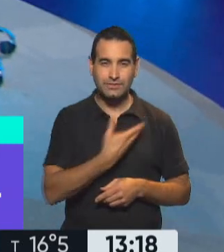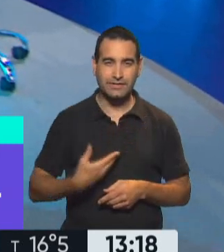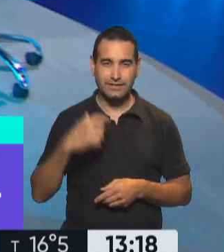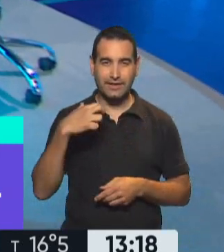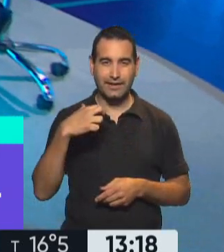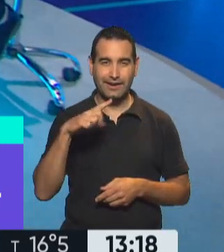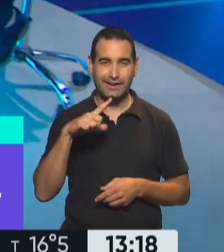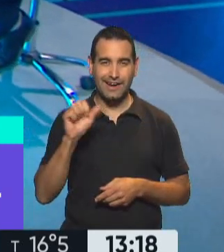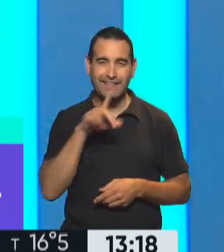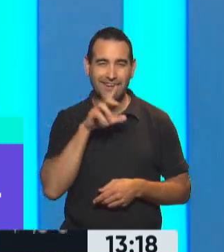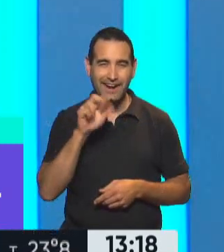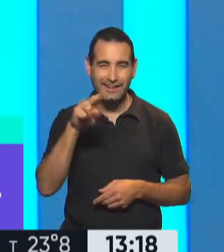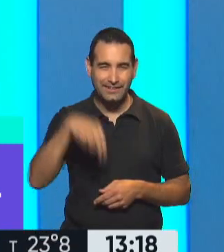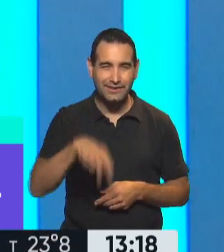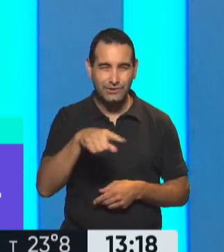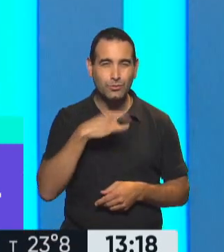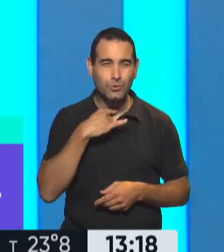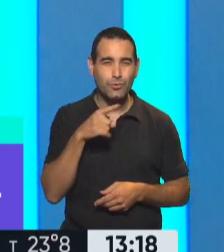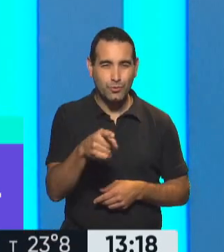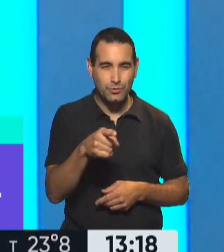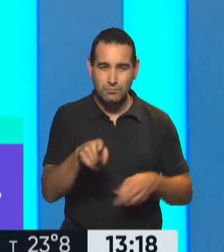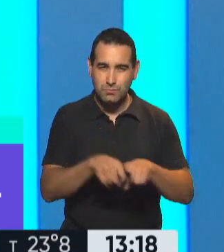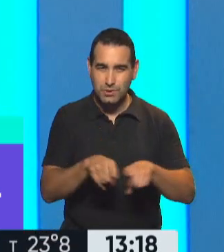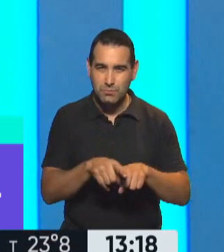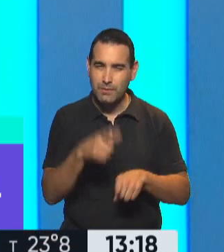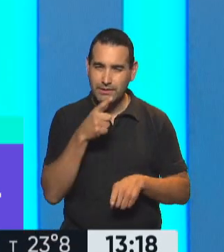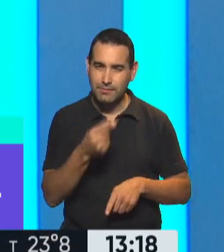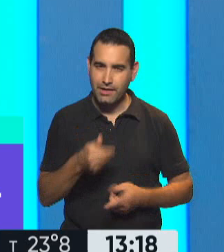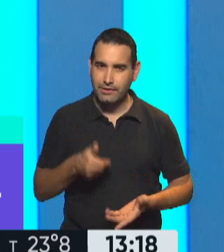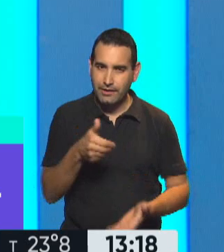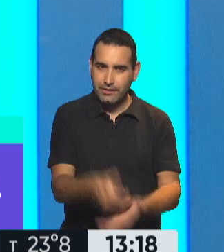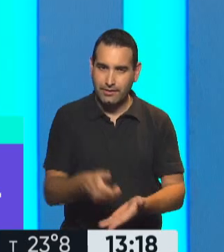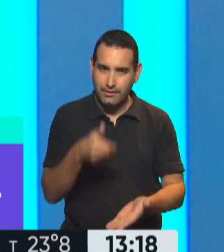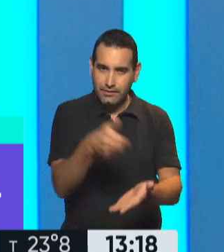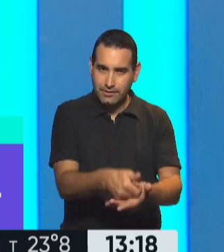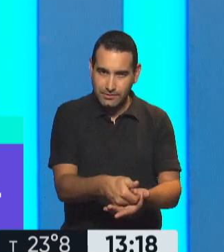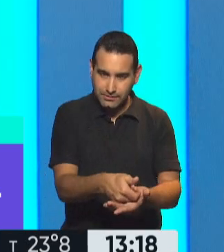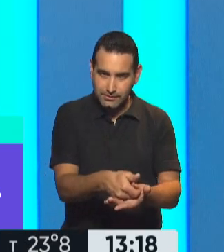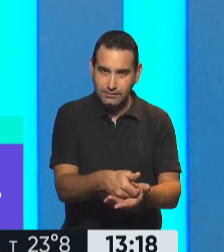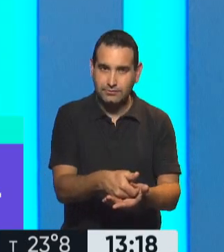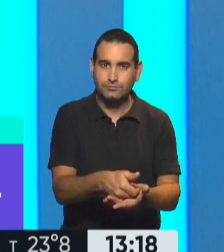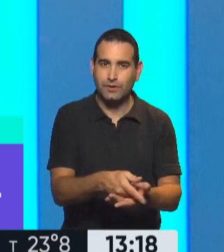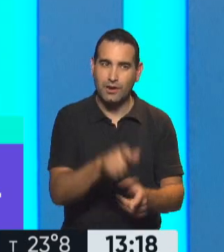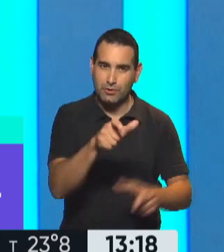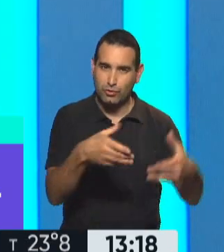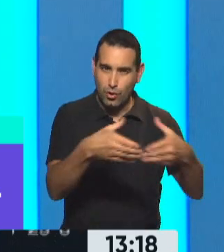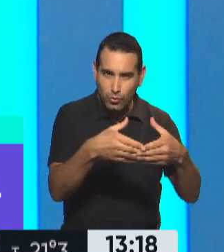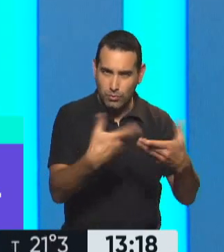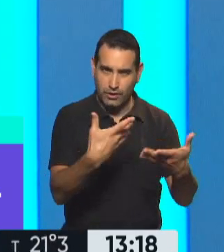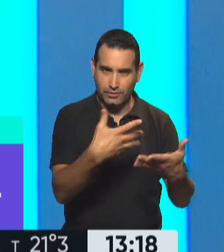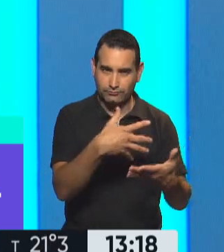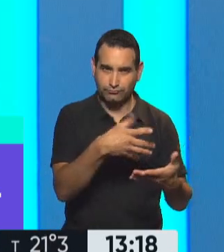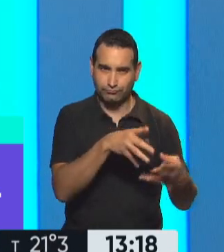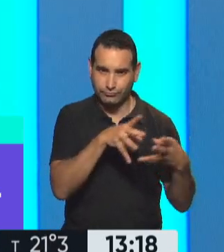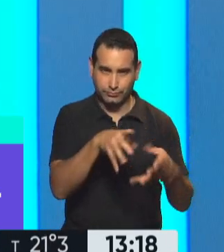estuvo en Jujuy, y se habla de aporte de dinero que hubo en ese momento hacia los golpistas. Y también se habla,